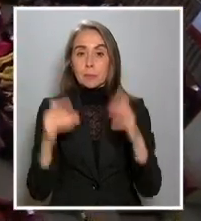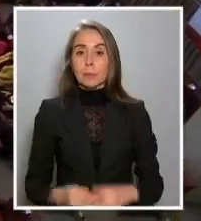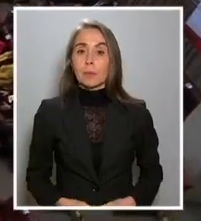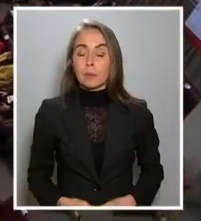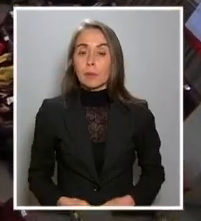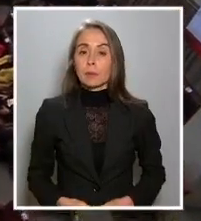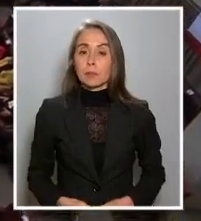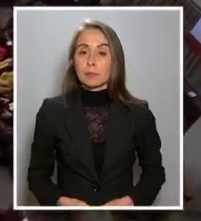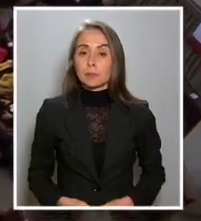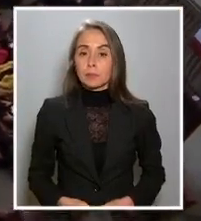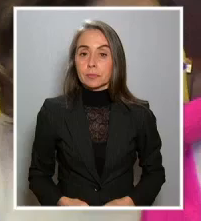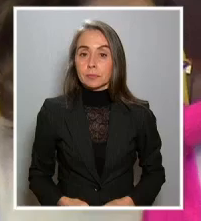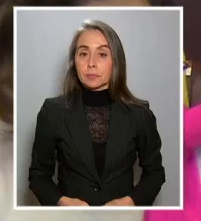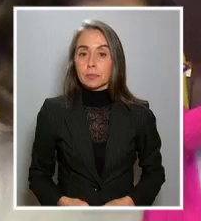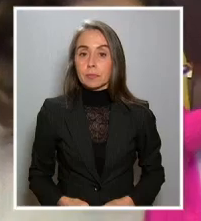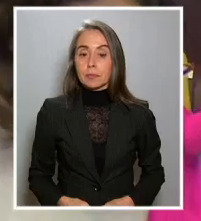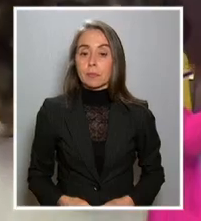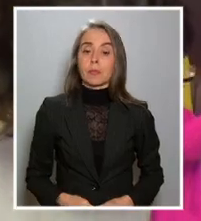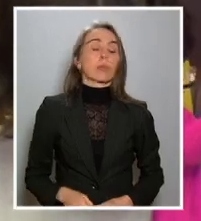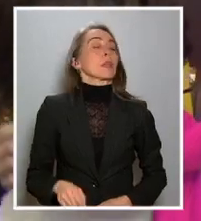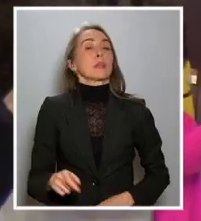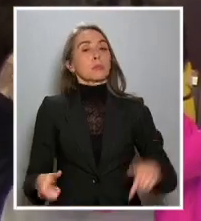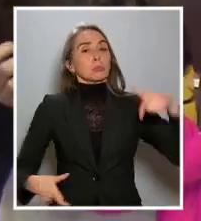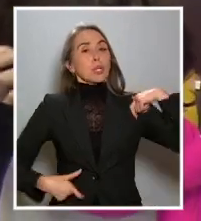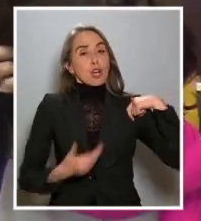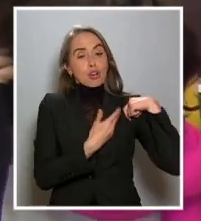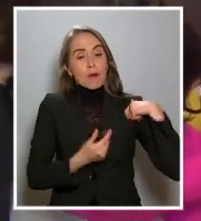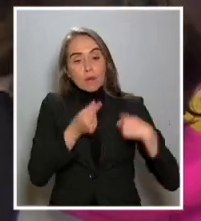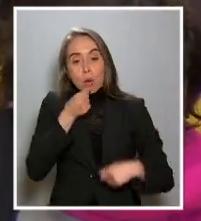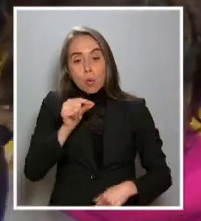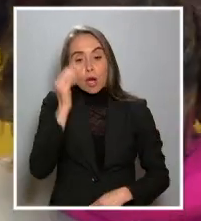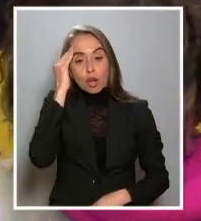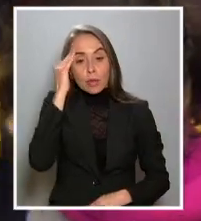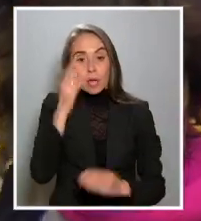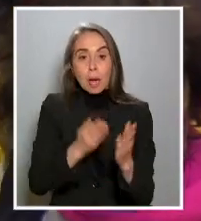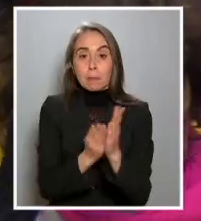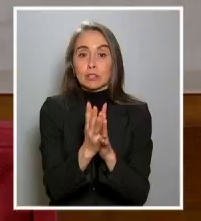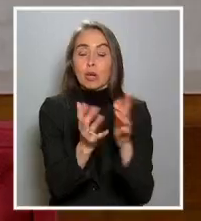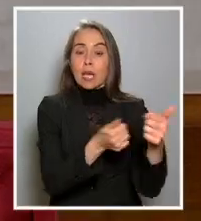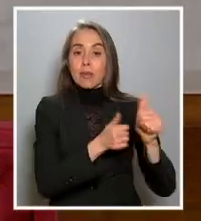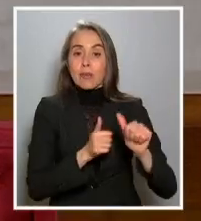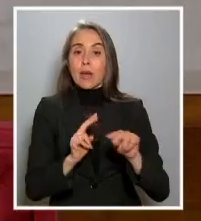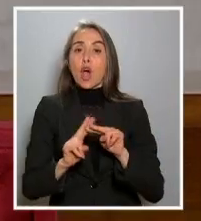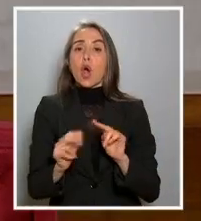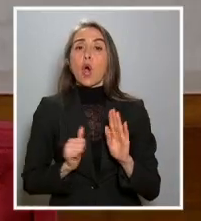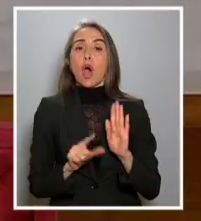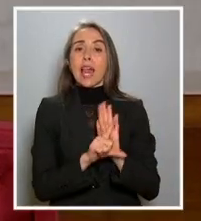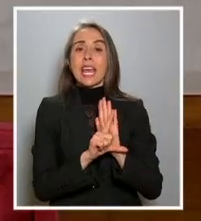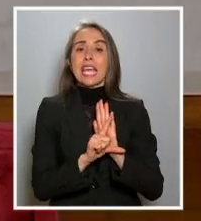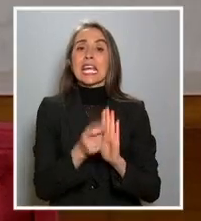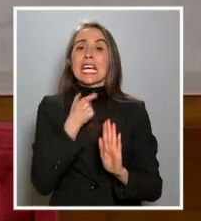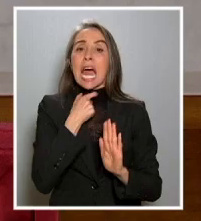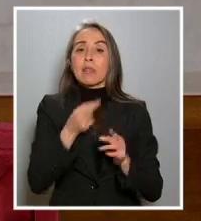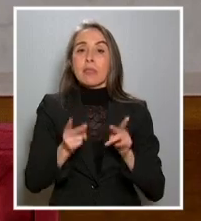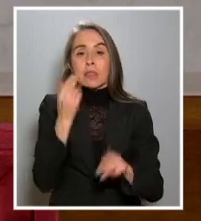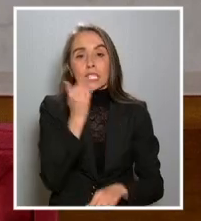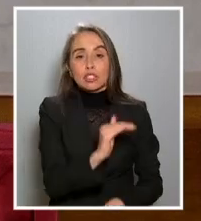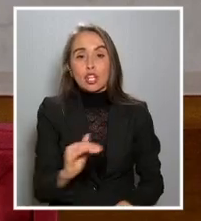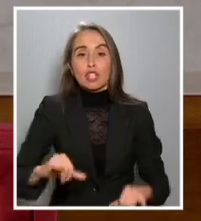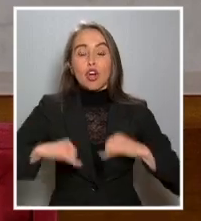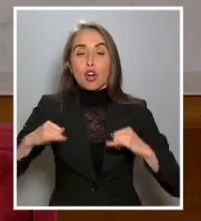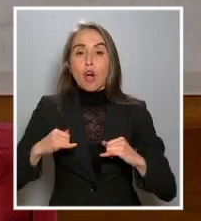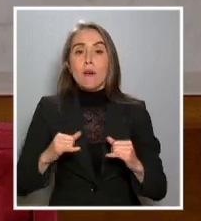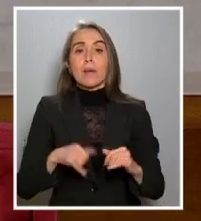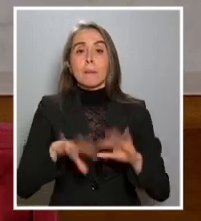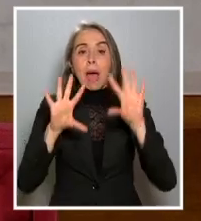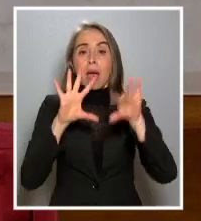A pocos días de iniciado nuestro gobierno, asumimos el tremendo desafío de implementar la Ley de Garantías de los Derechos de la Niñez y la Adolescencia que